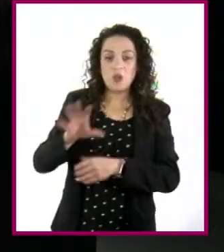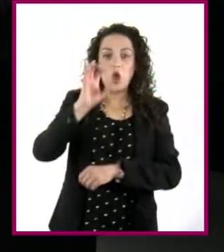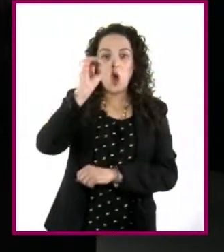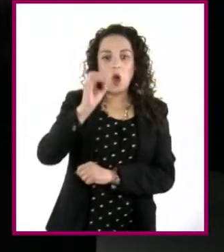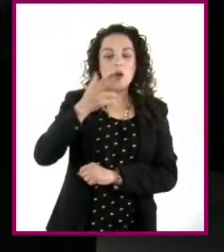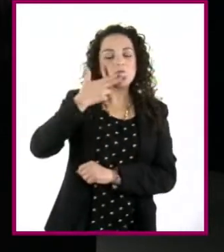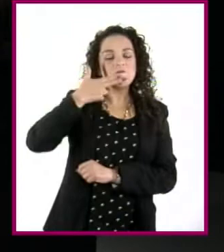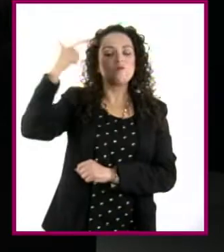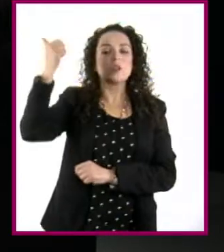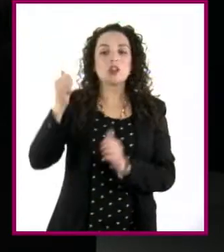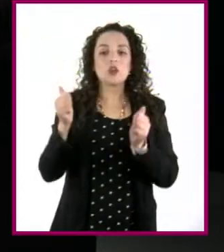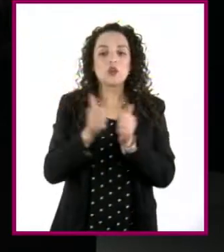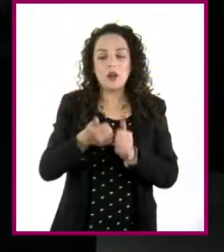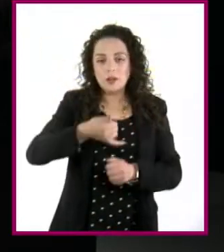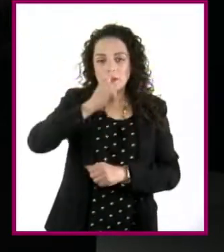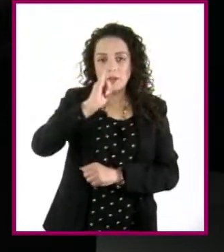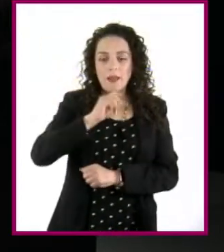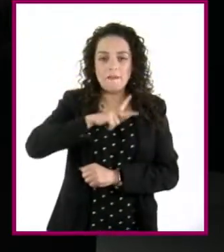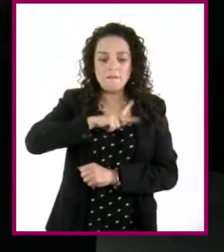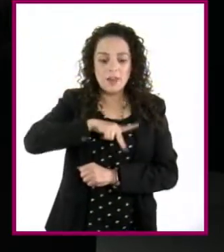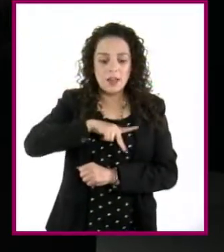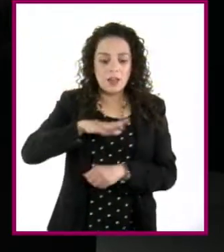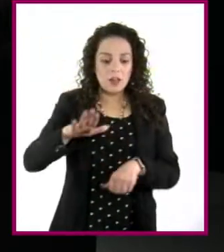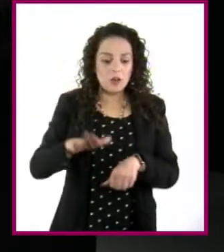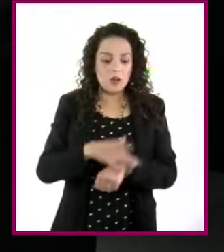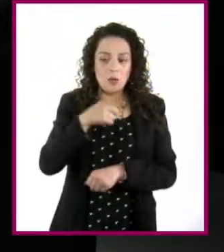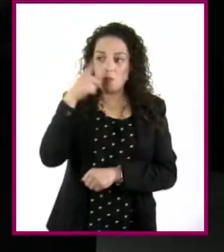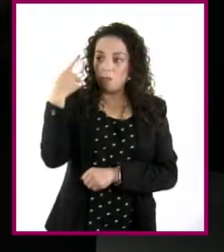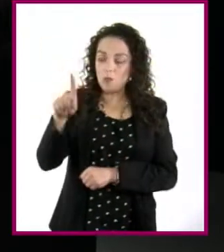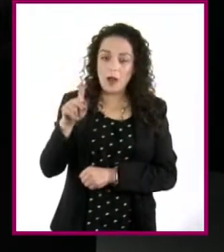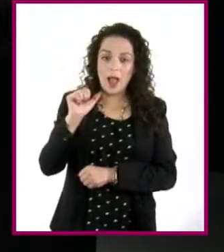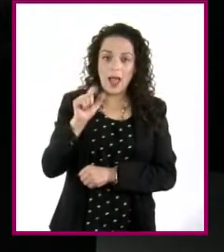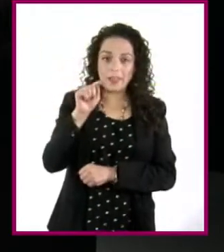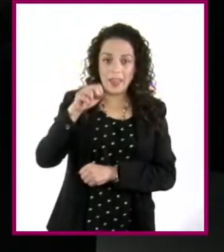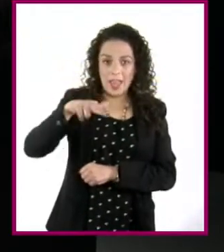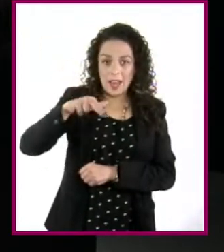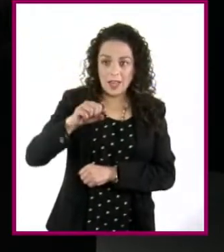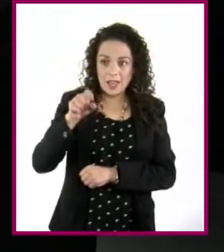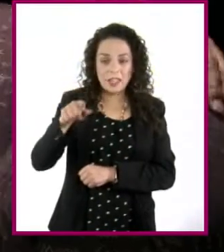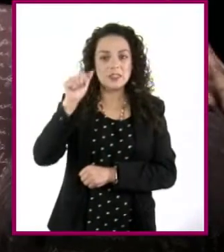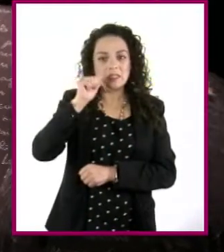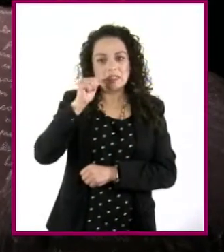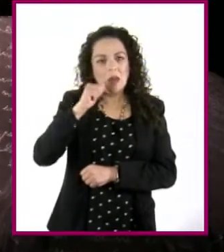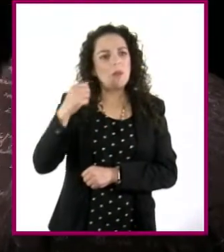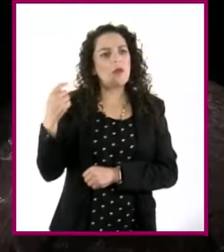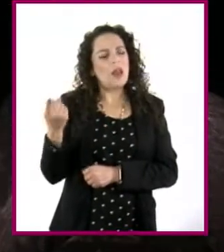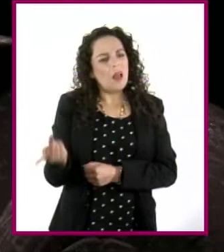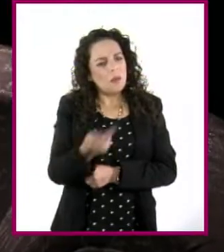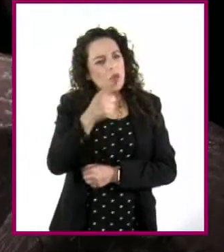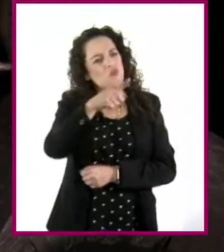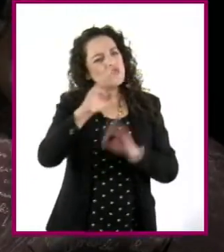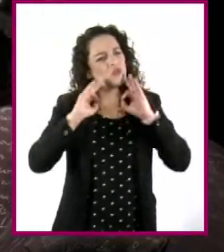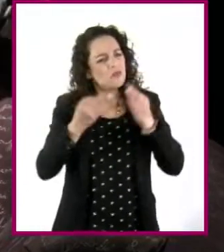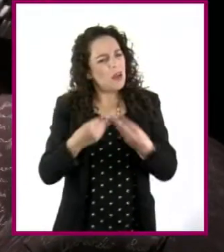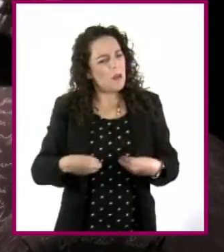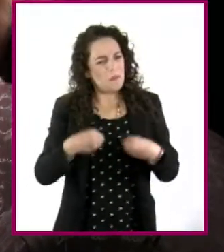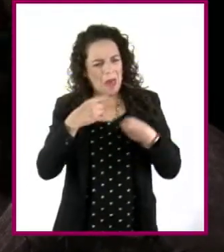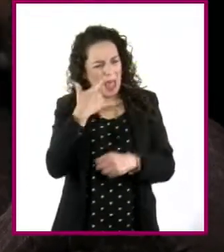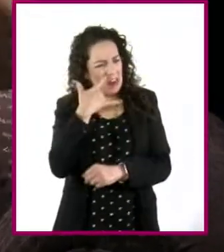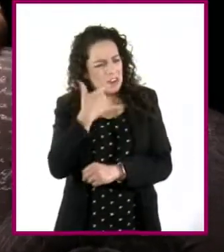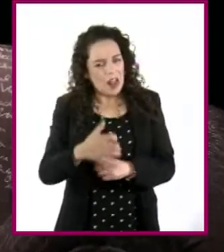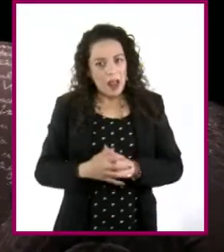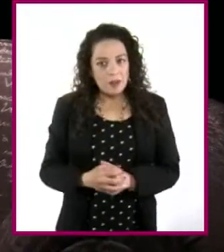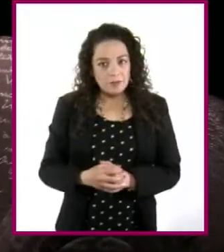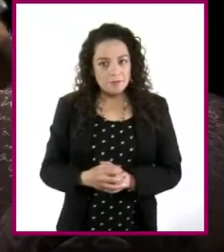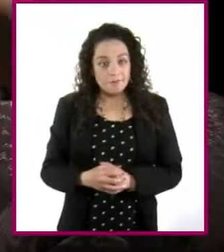a sus conciudadanos atenienses con sus constantes cuestionamientos sobre sus modos de vida. Si dejaba Atenas, no podría